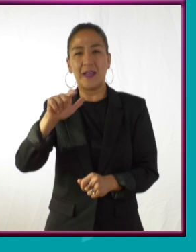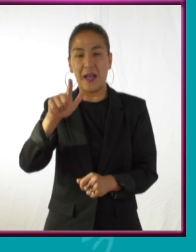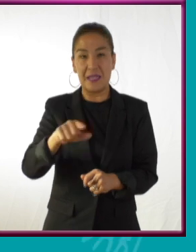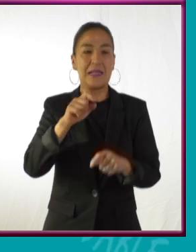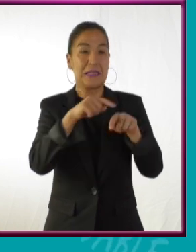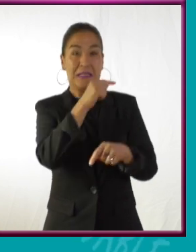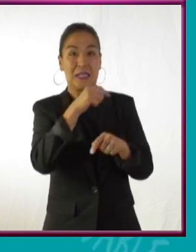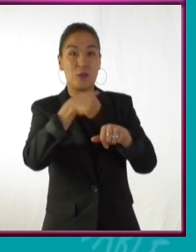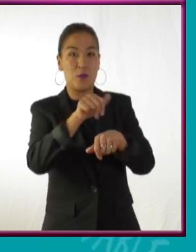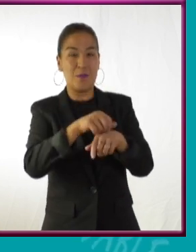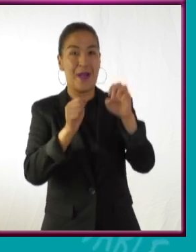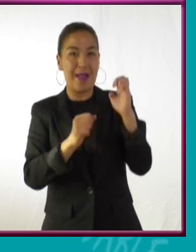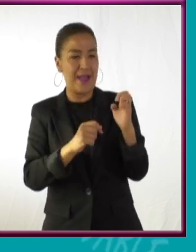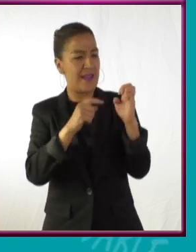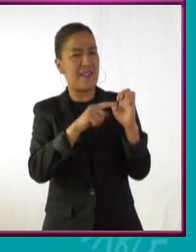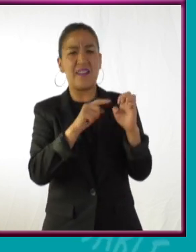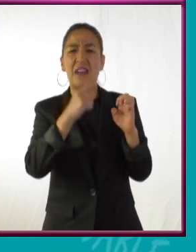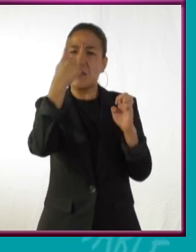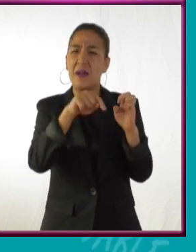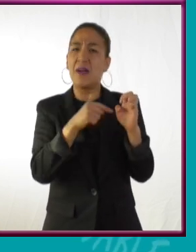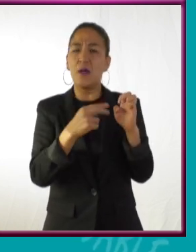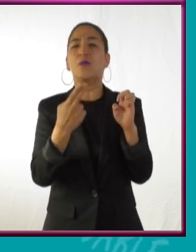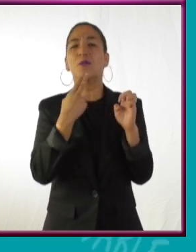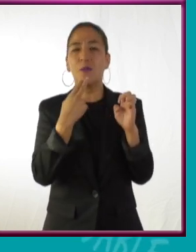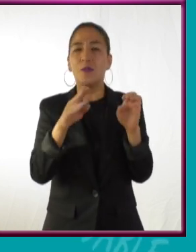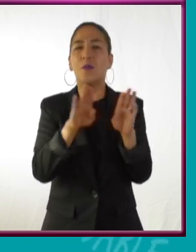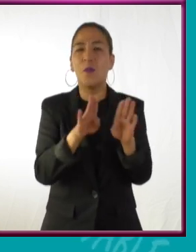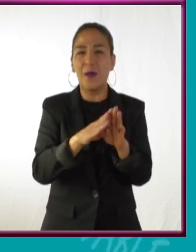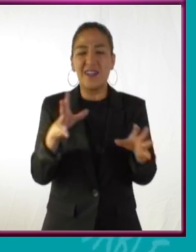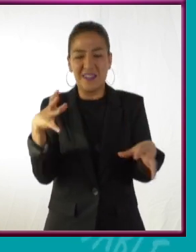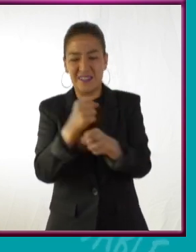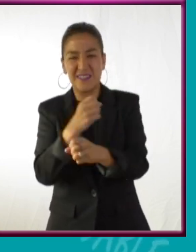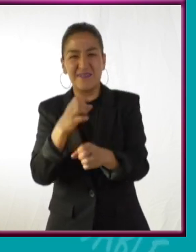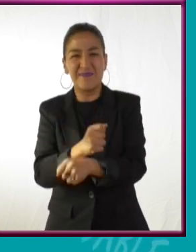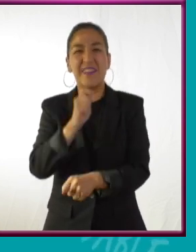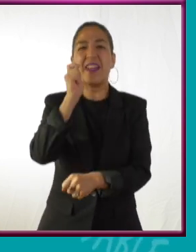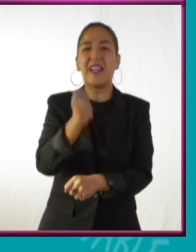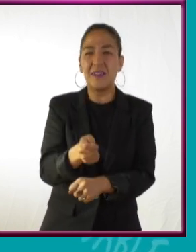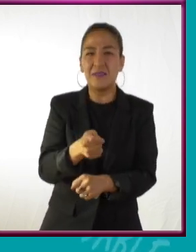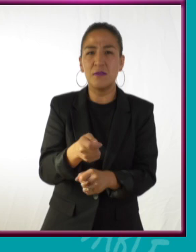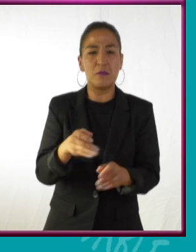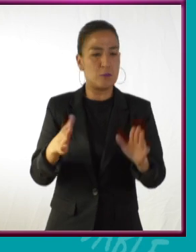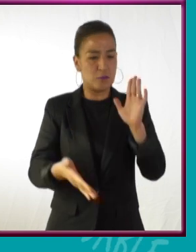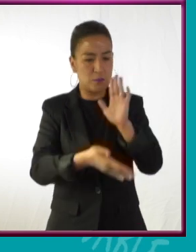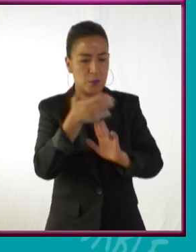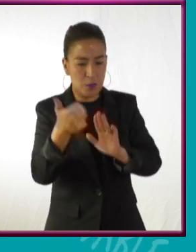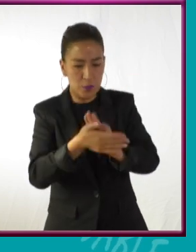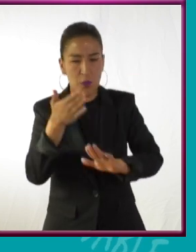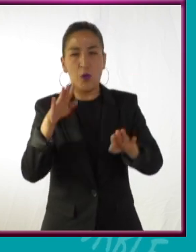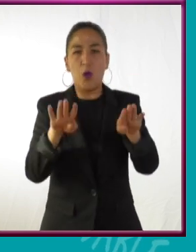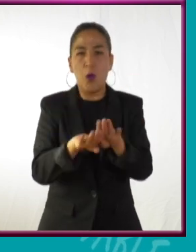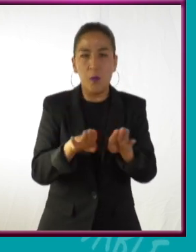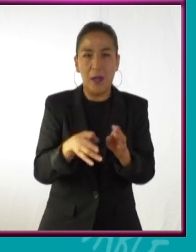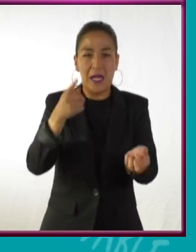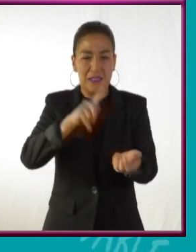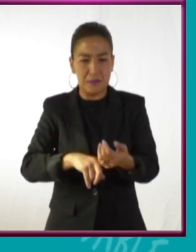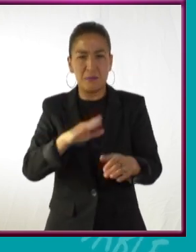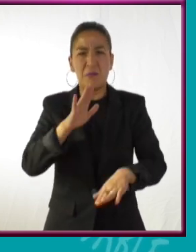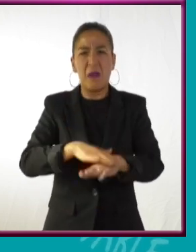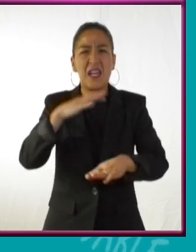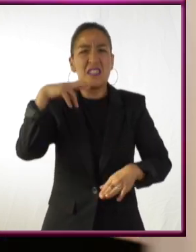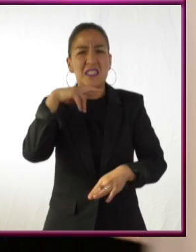e. Este número de e o el número de Euler se utiliza mucho cuando queremos describir crecimientos o decrecimientos